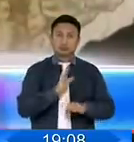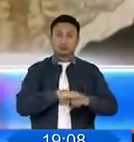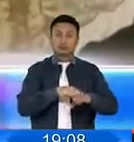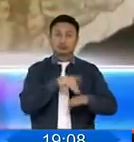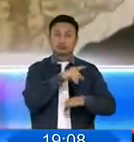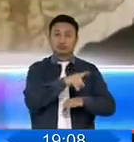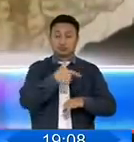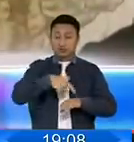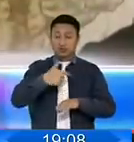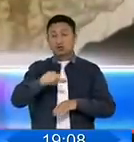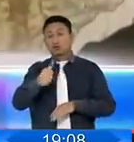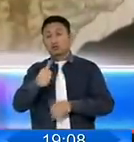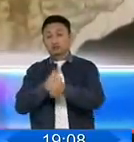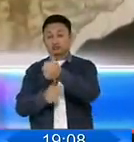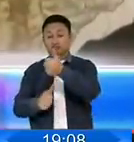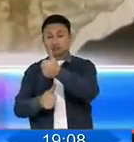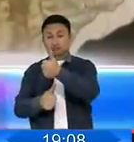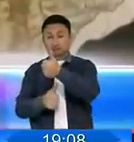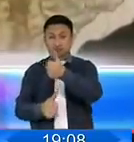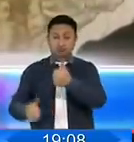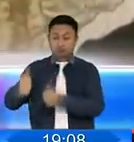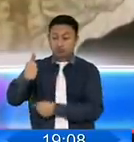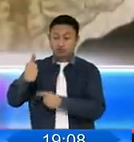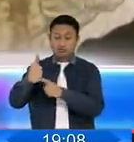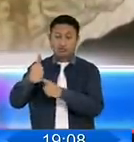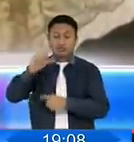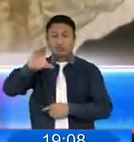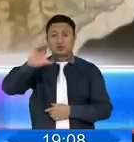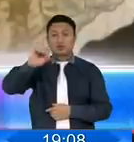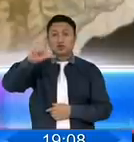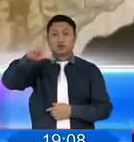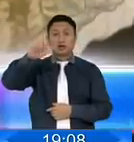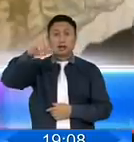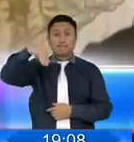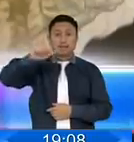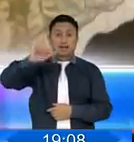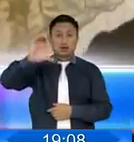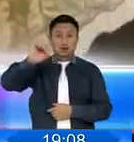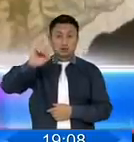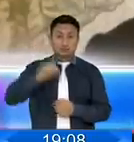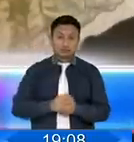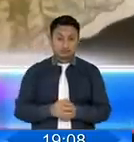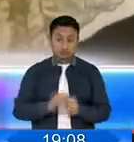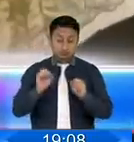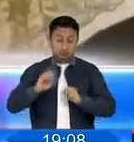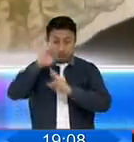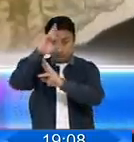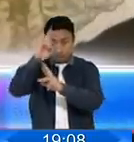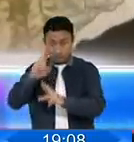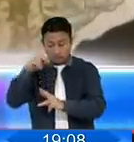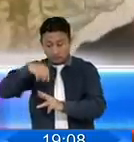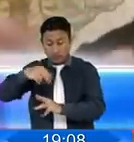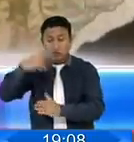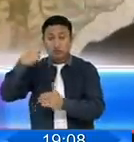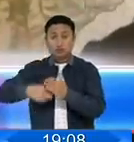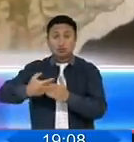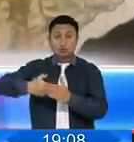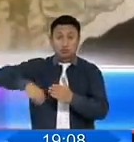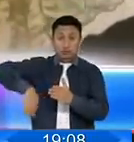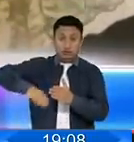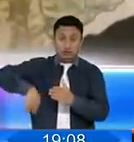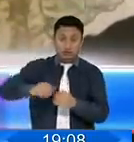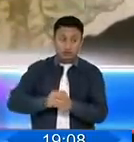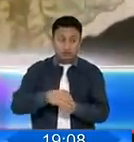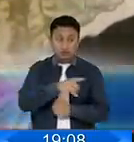alterna, la legisladora Colamarco, de tal manera que, apegados al reglamento de multas y atrasos, ya no cobrará